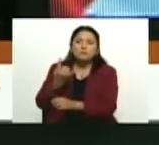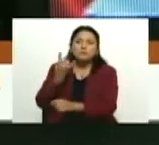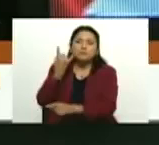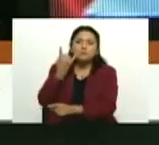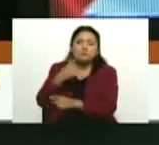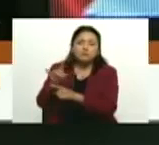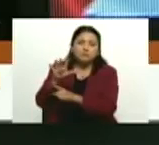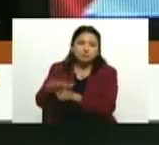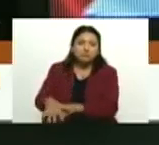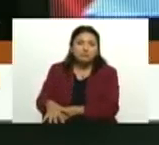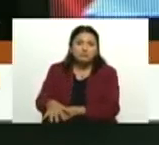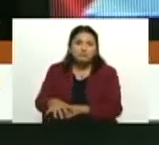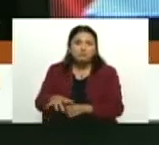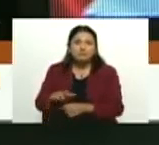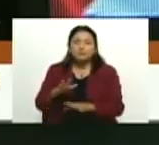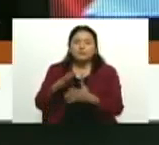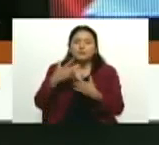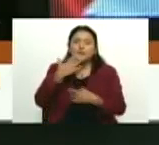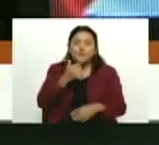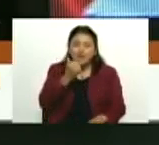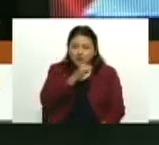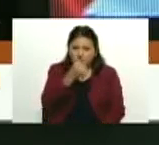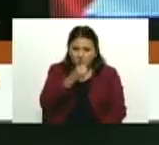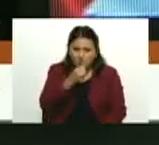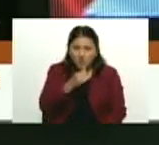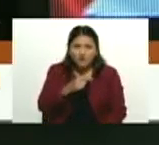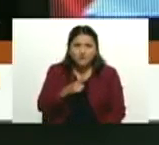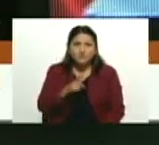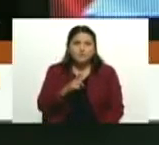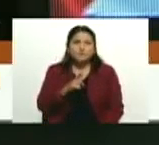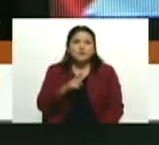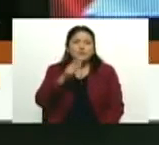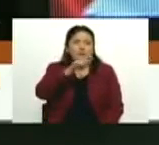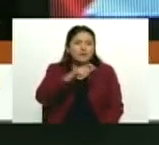de drogas, para mantener ese pueblo dormido.